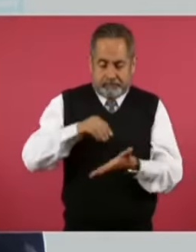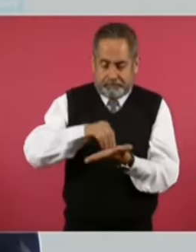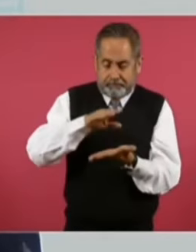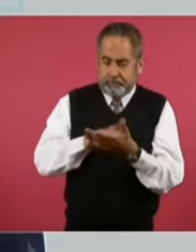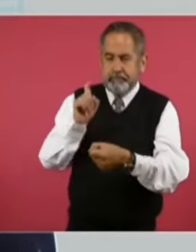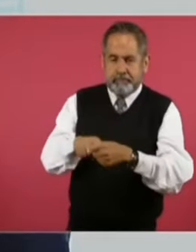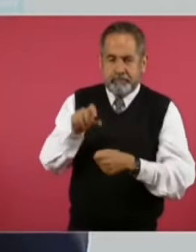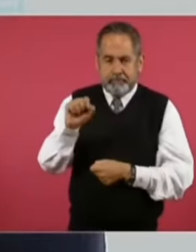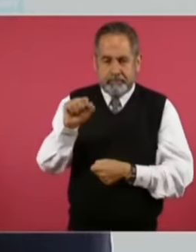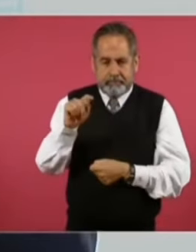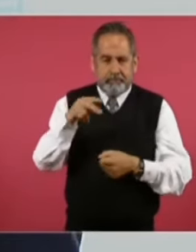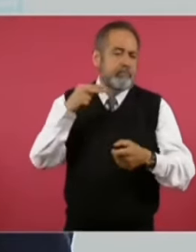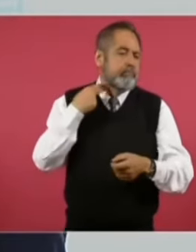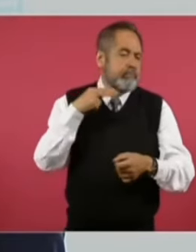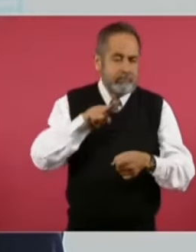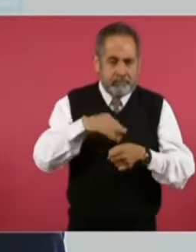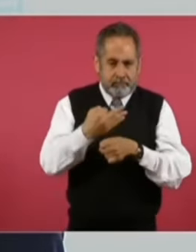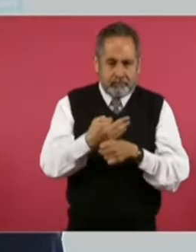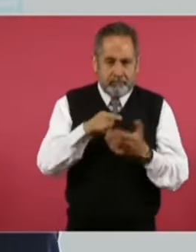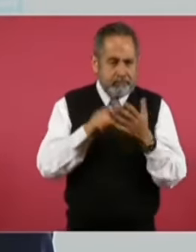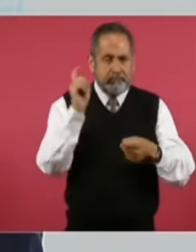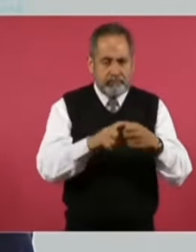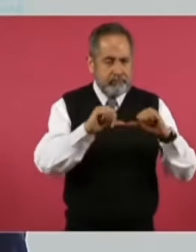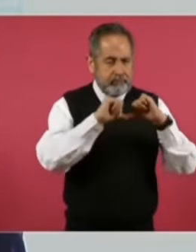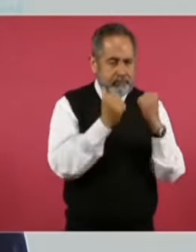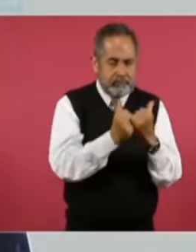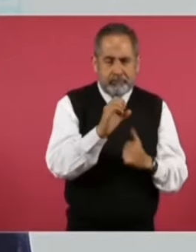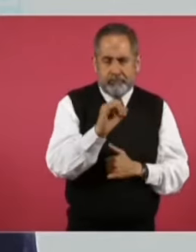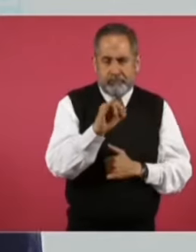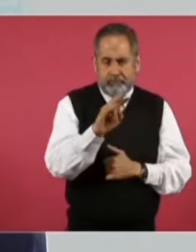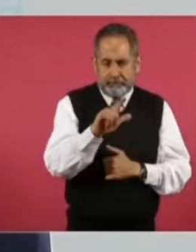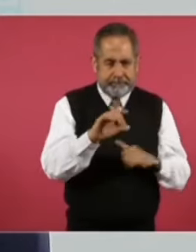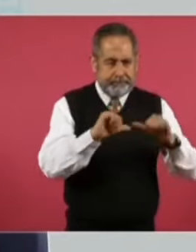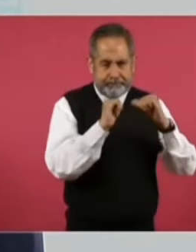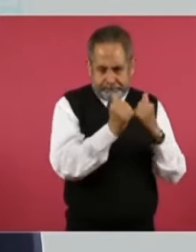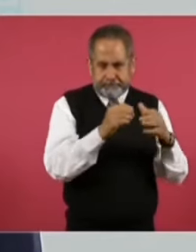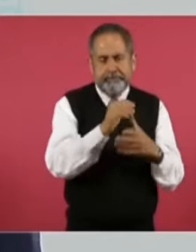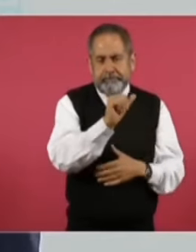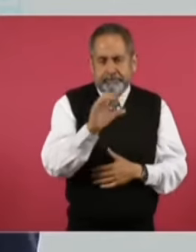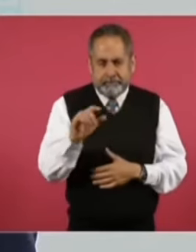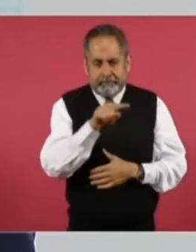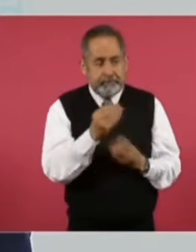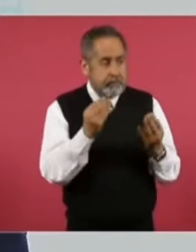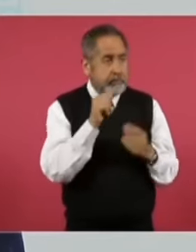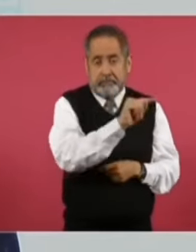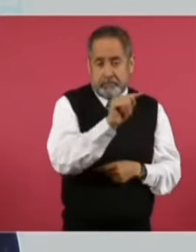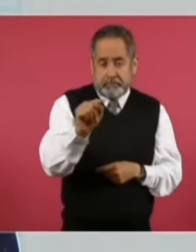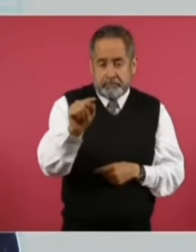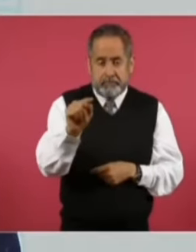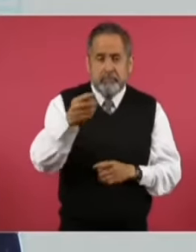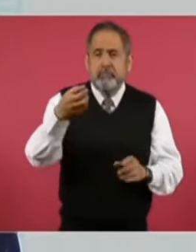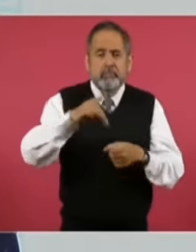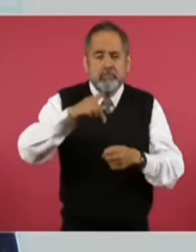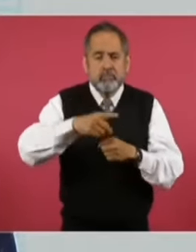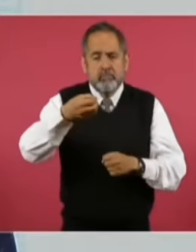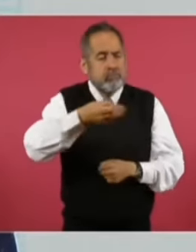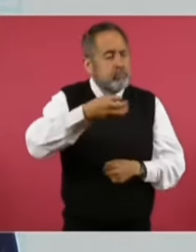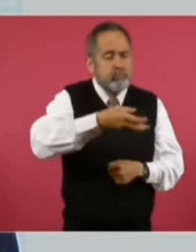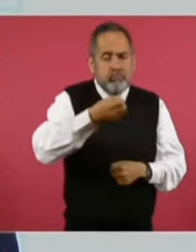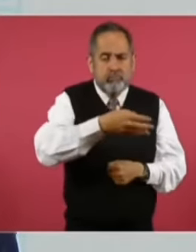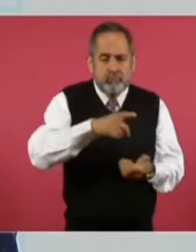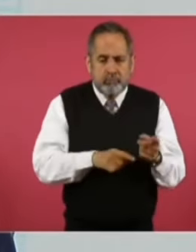registro, digamos, notarial de asociaciones civiles, además de que muchas de ellas reciben donativos que